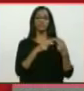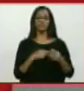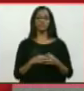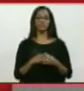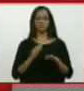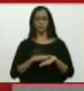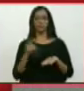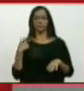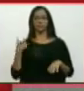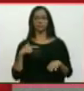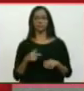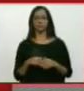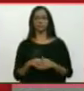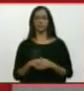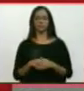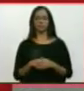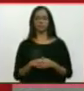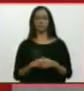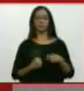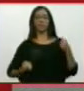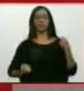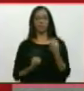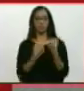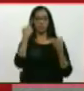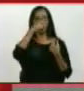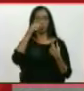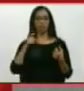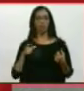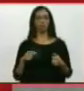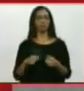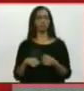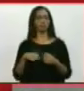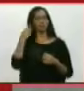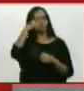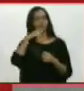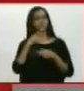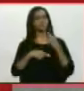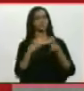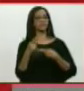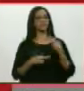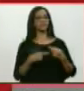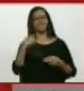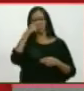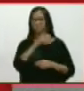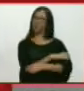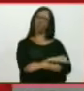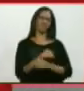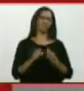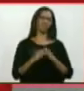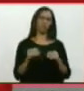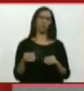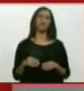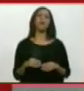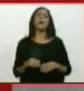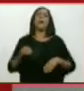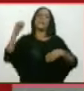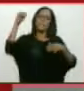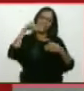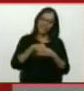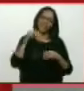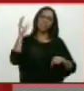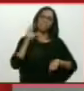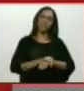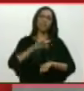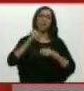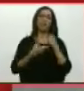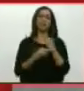tiene el apoyo del pueblo revolucionario y del pueblo opositor y del pueblo en general. Metan preso a Juan Guaidó, ya